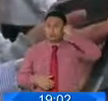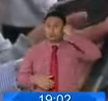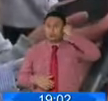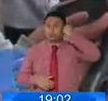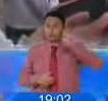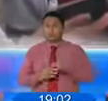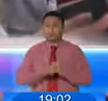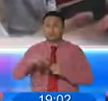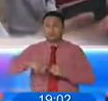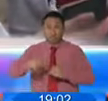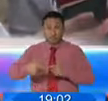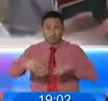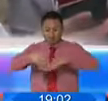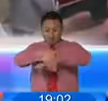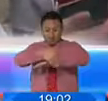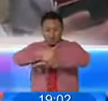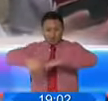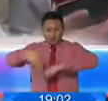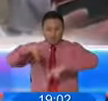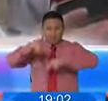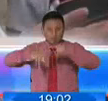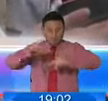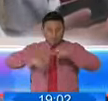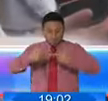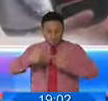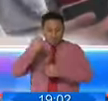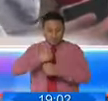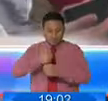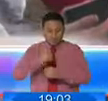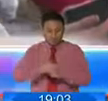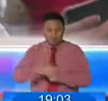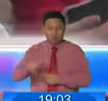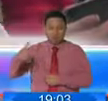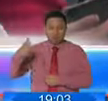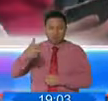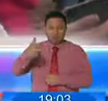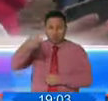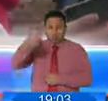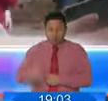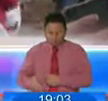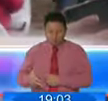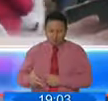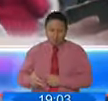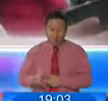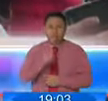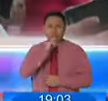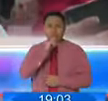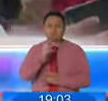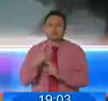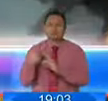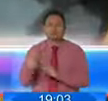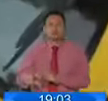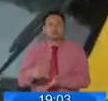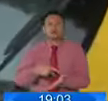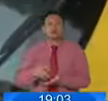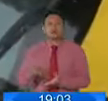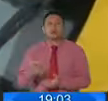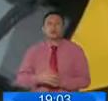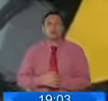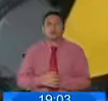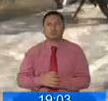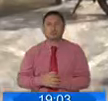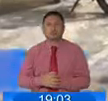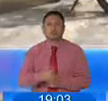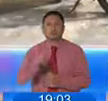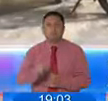cada vez que hacen una construcción, hay problemas. Se caen los carros, se caen los vehículos. ¿Y quién se hace responsable de esto? De acuerdo al